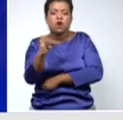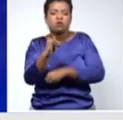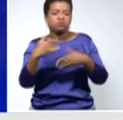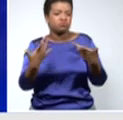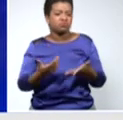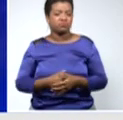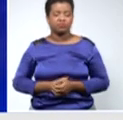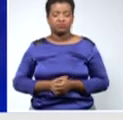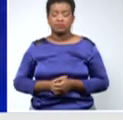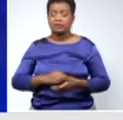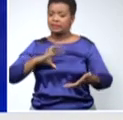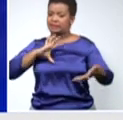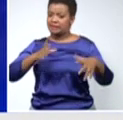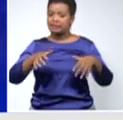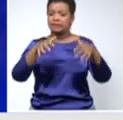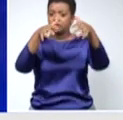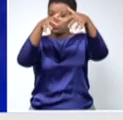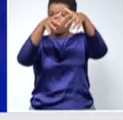el mundo.